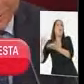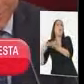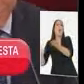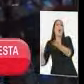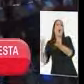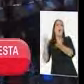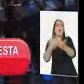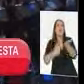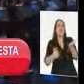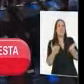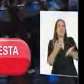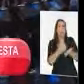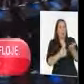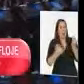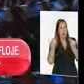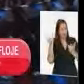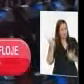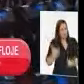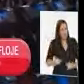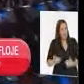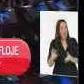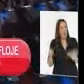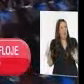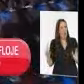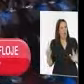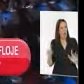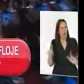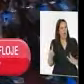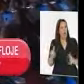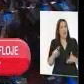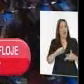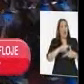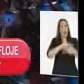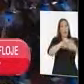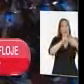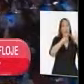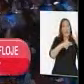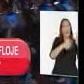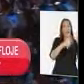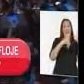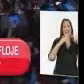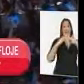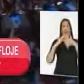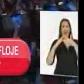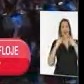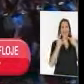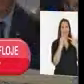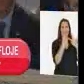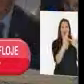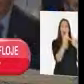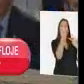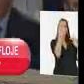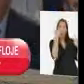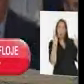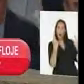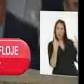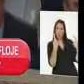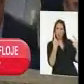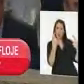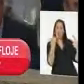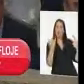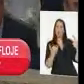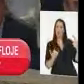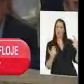tiempos tratando de encontrar una solución, porque lo que necesitamos es que las clases empiecen. Ahora, no hagamos que empiecen y,